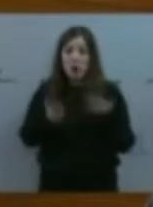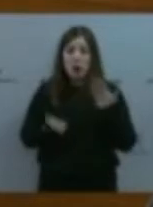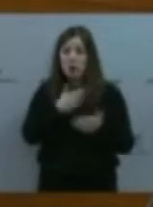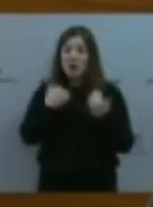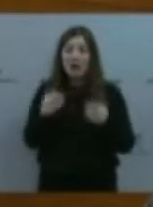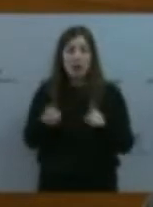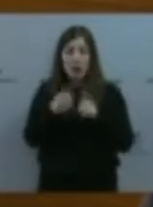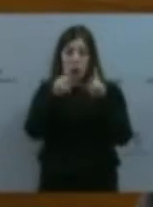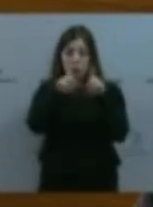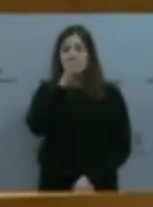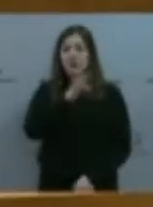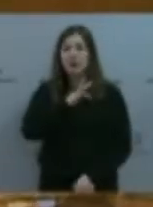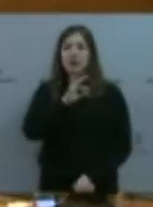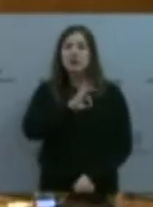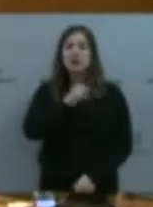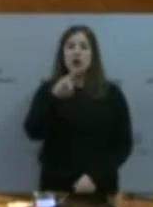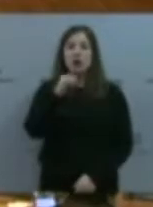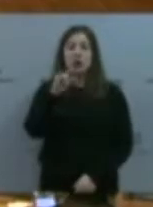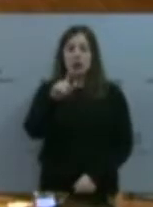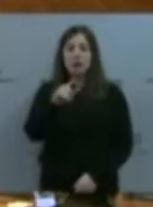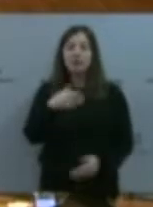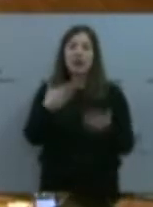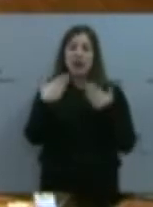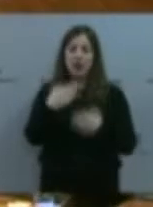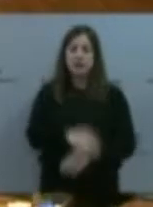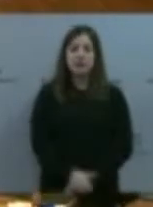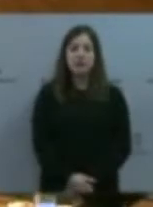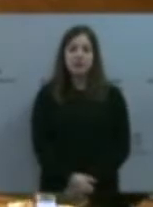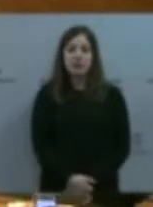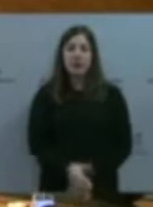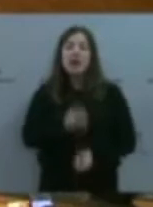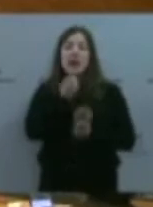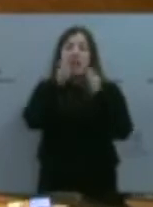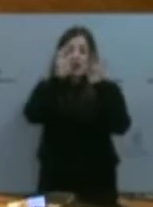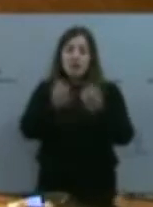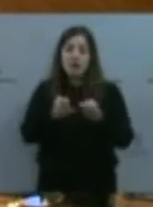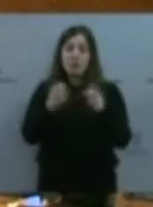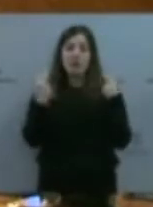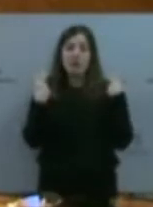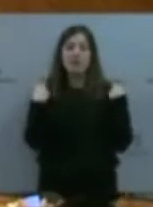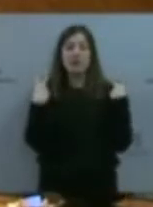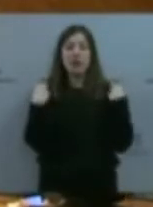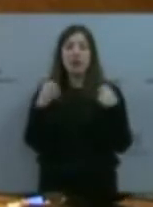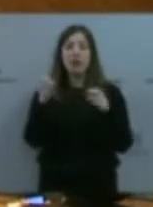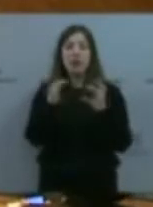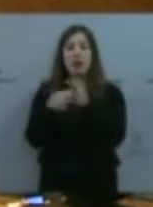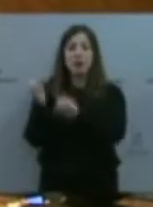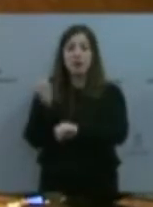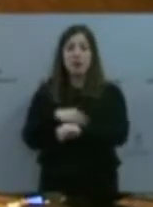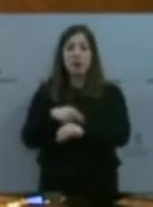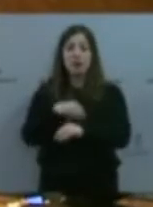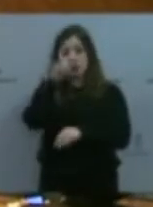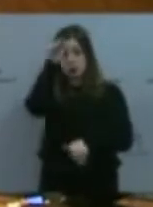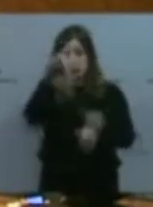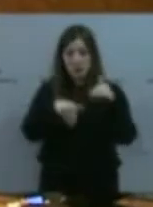analizamos y lo tratamos de aplicar. El informe de fiscalización sobre los fondos mineros elaborado por el Tribunal de Cuentas a instancias de Podemos